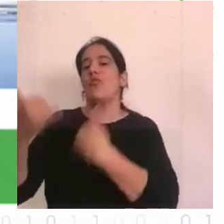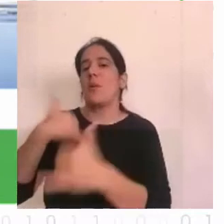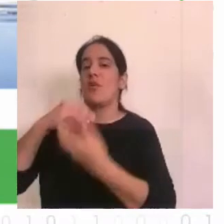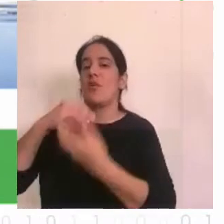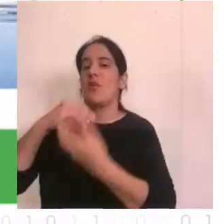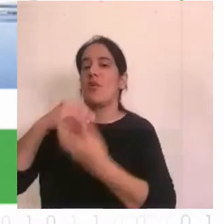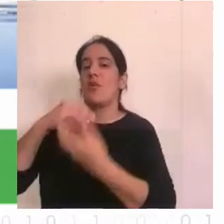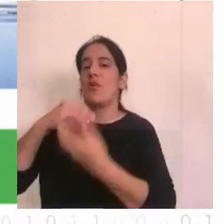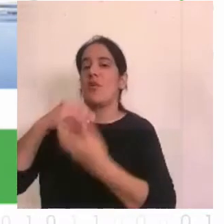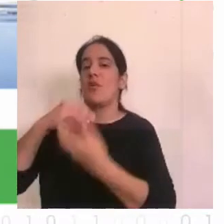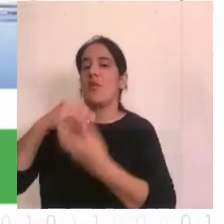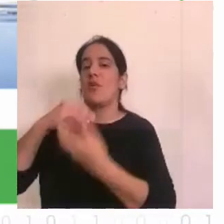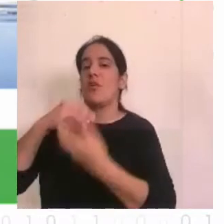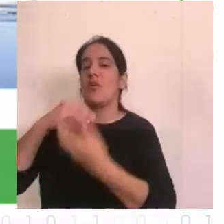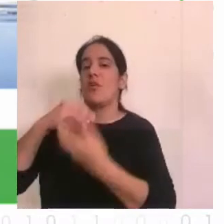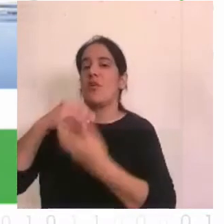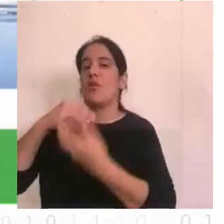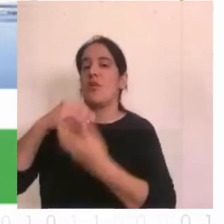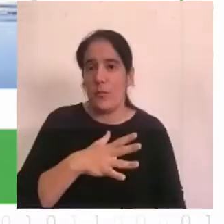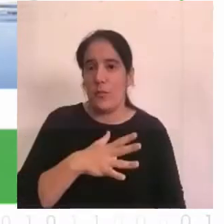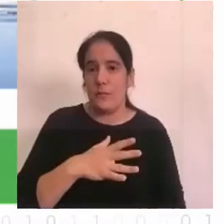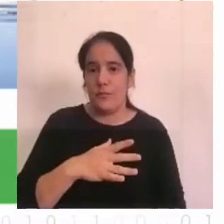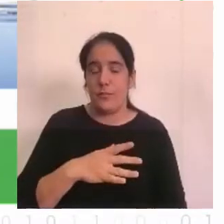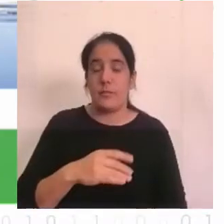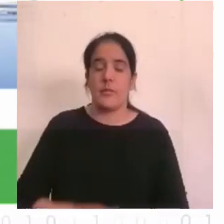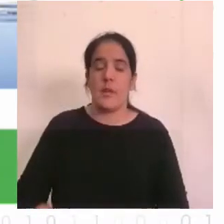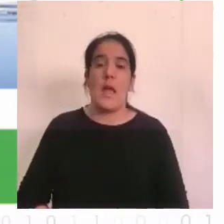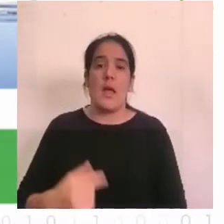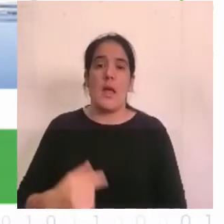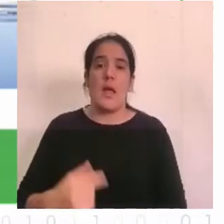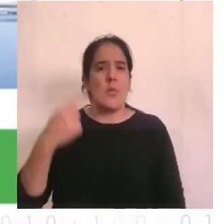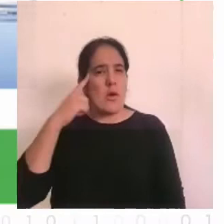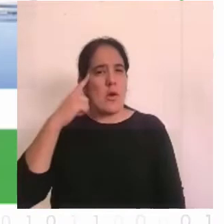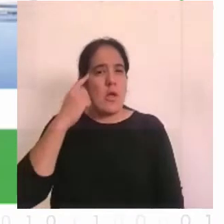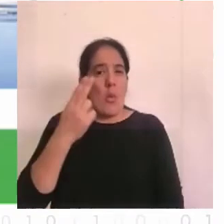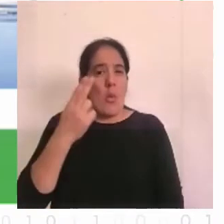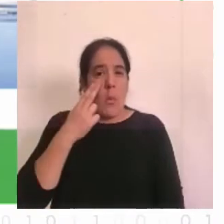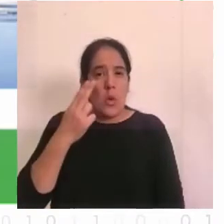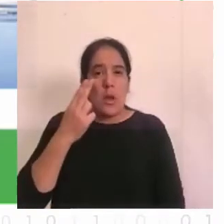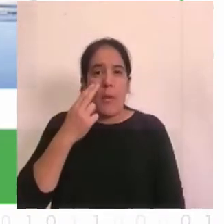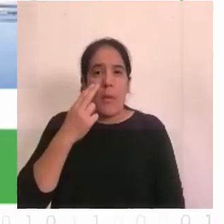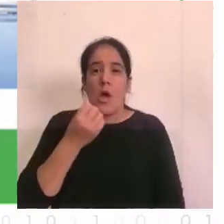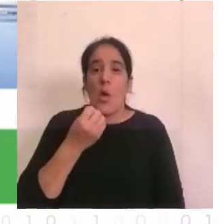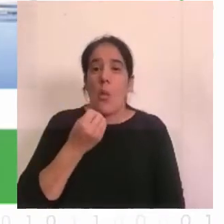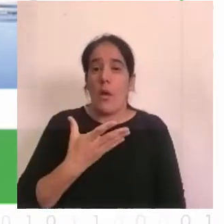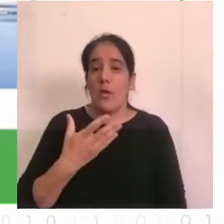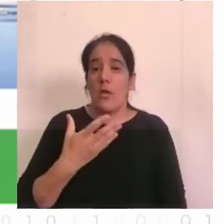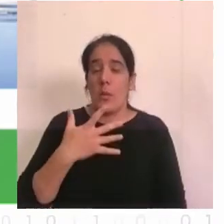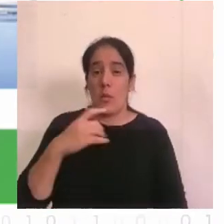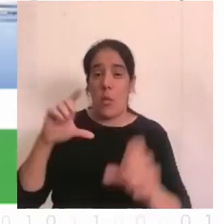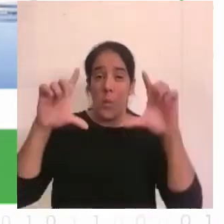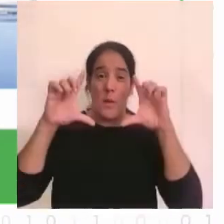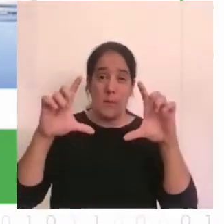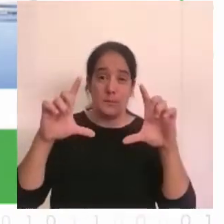acordar muchísimo a un problema que pasa cuando quiero hacer reconocimiento de qué es lo que hay en una imagen, que es, por ejemplo, ¿no? Yo pongo fotitos y